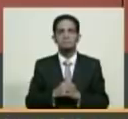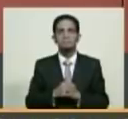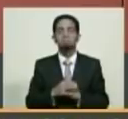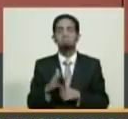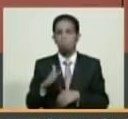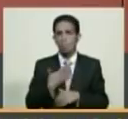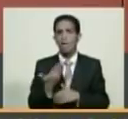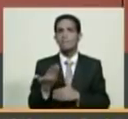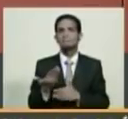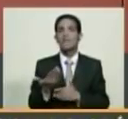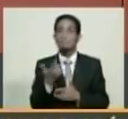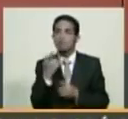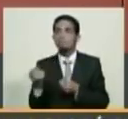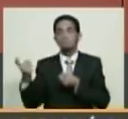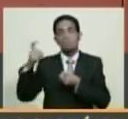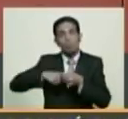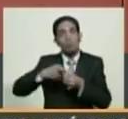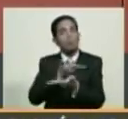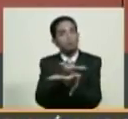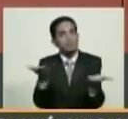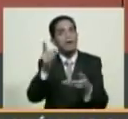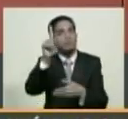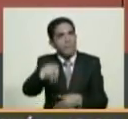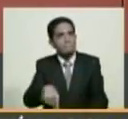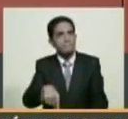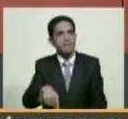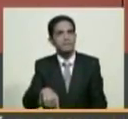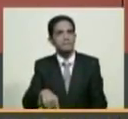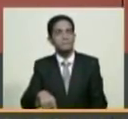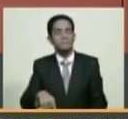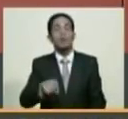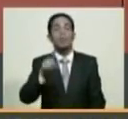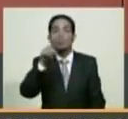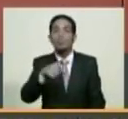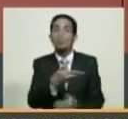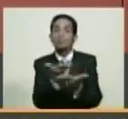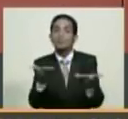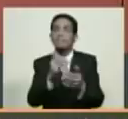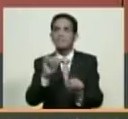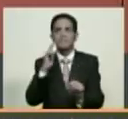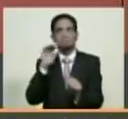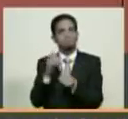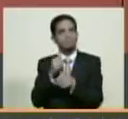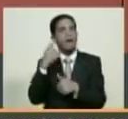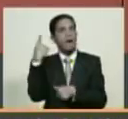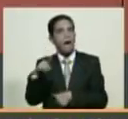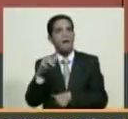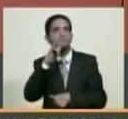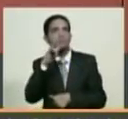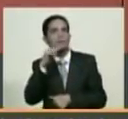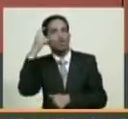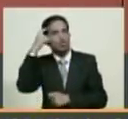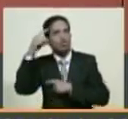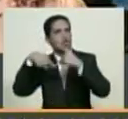que los incluye ustedes también, y del cual se están ya notando noticias positivas a diario.